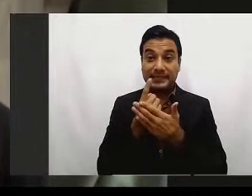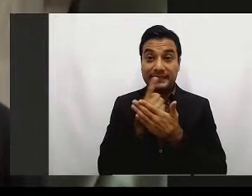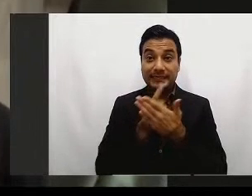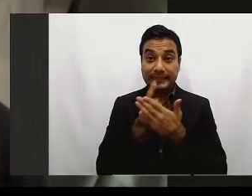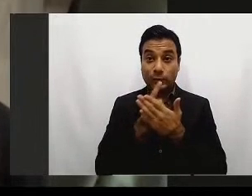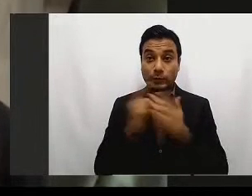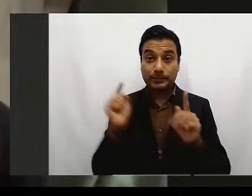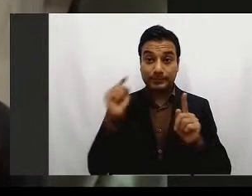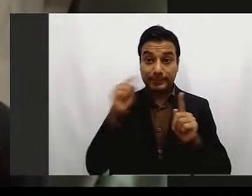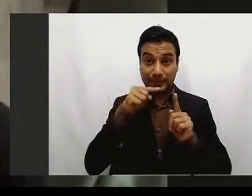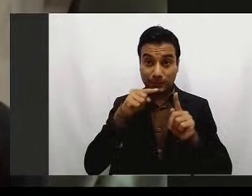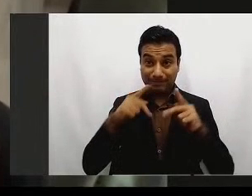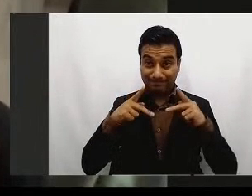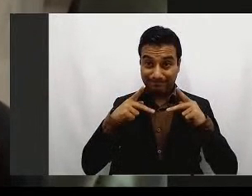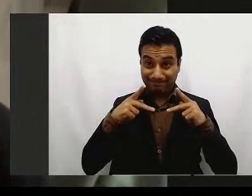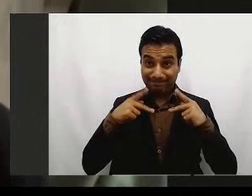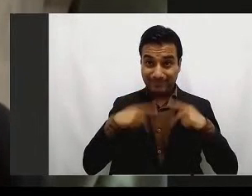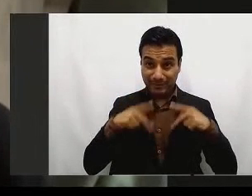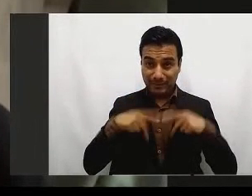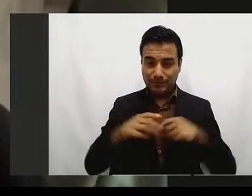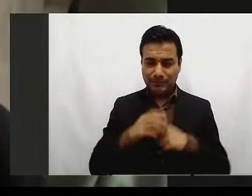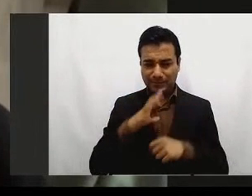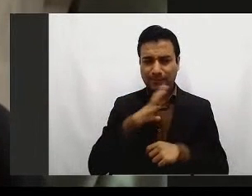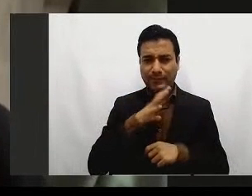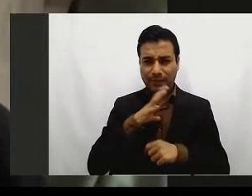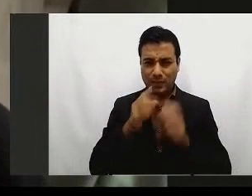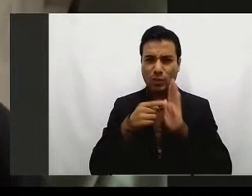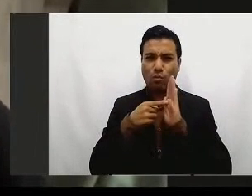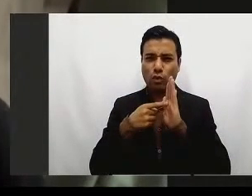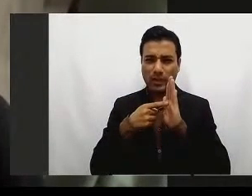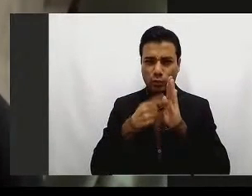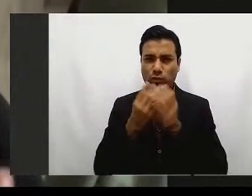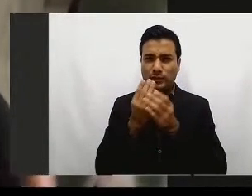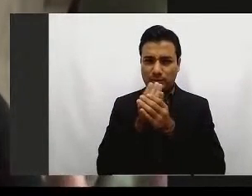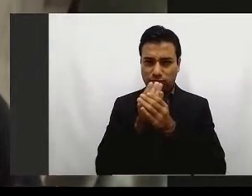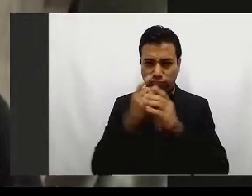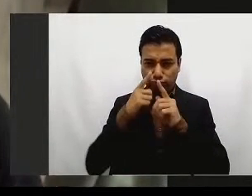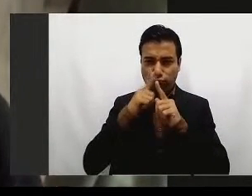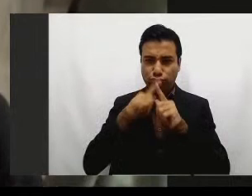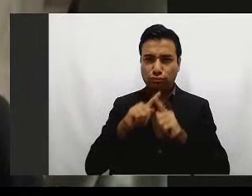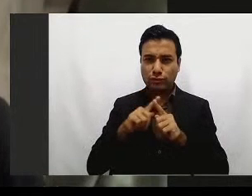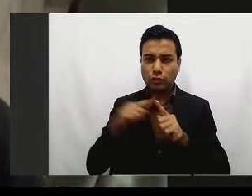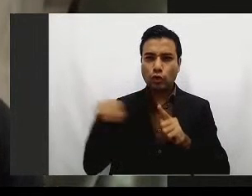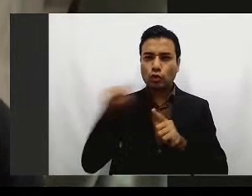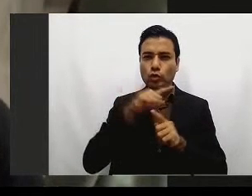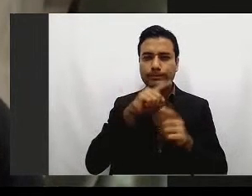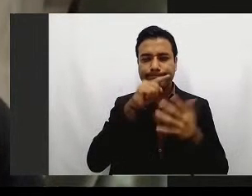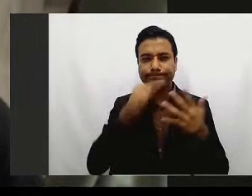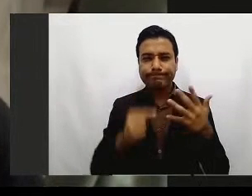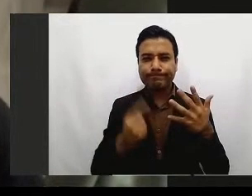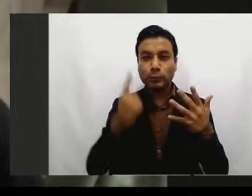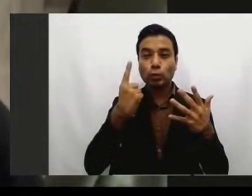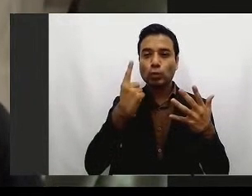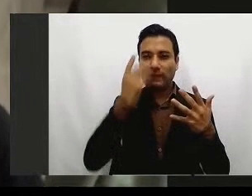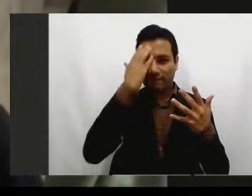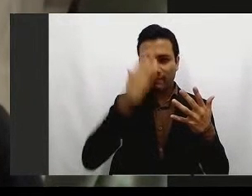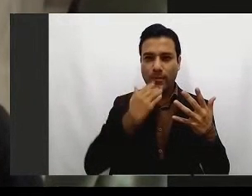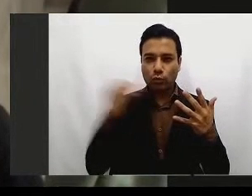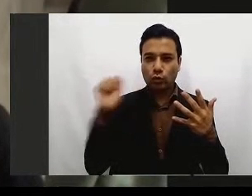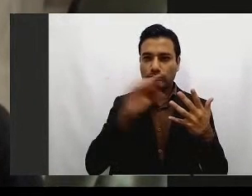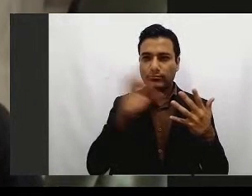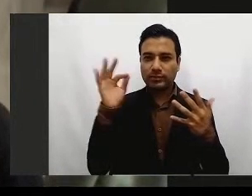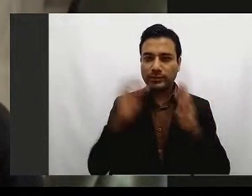tiene una serie de modelos y procesos que se pueden seguir, y decidimos uno de los más famosos, que es el método